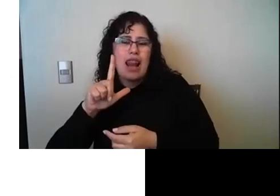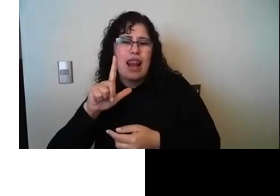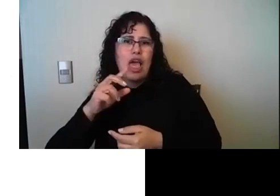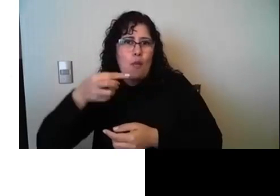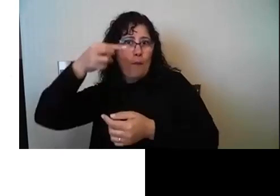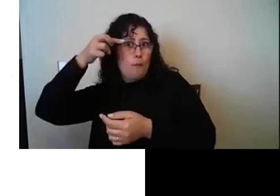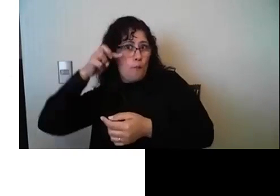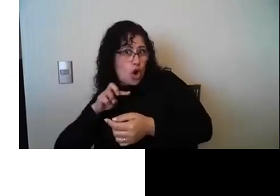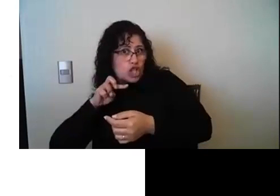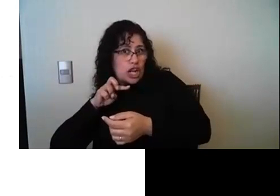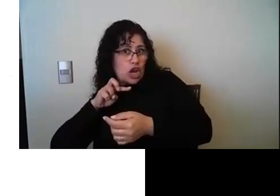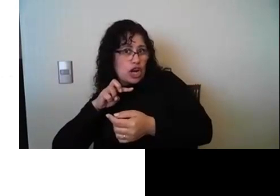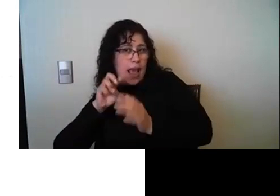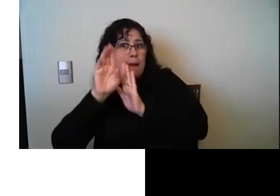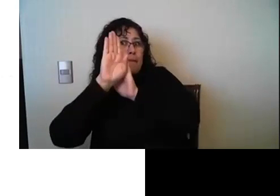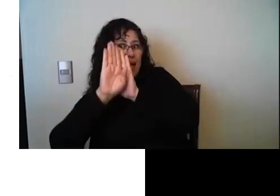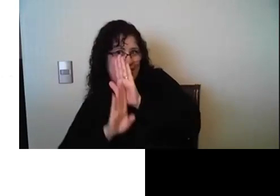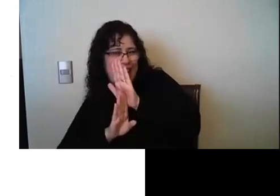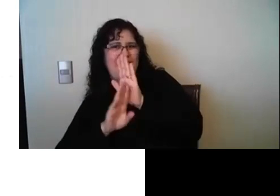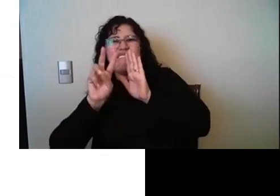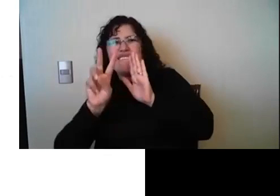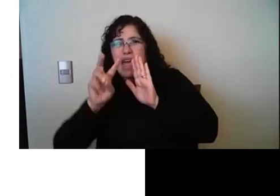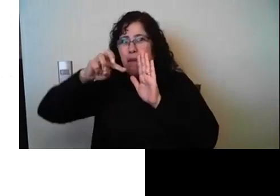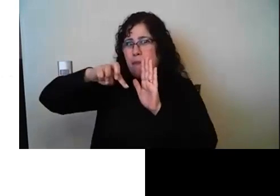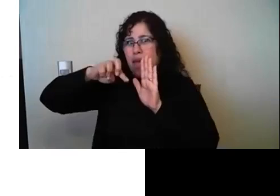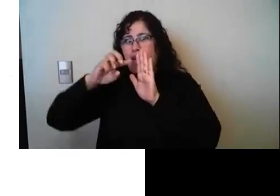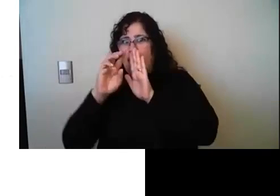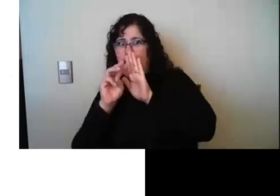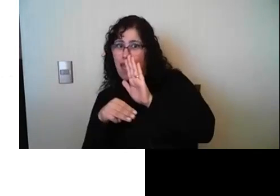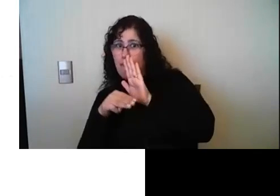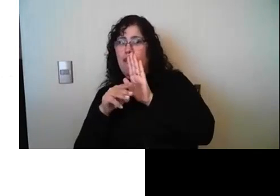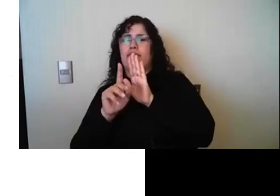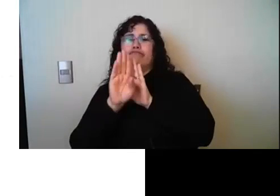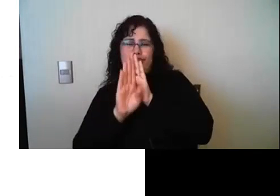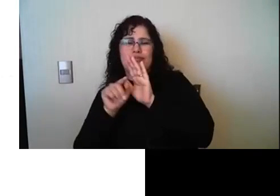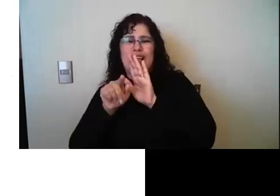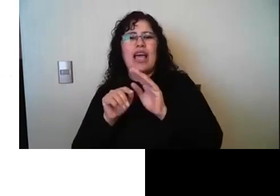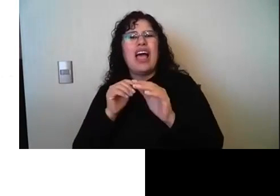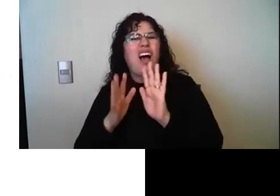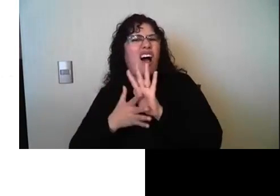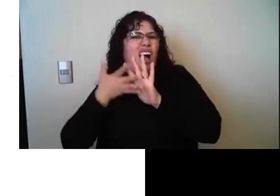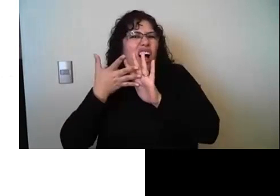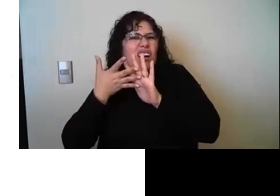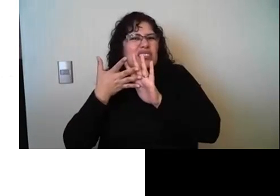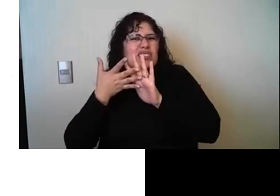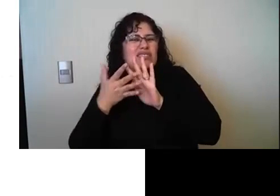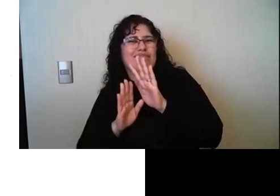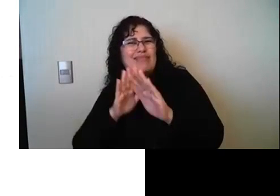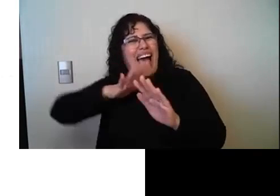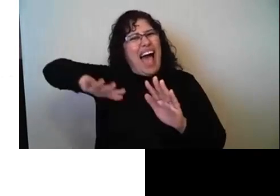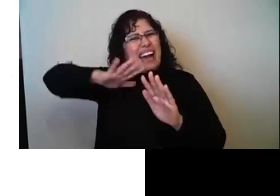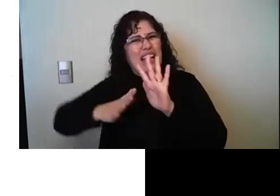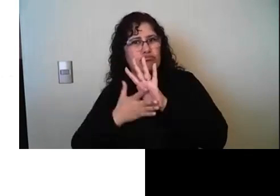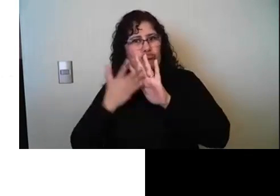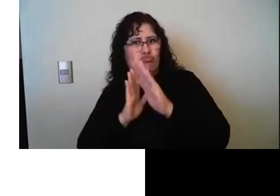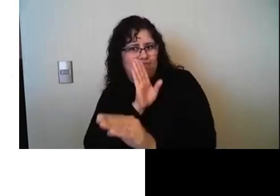posterior y medial, ventro-posterior-medial, que va hacia el área sensitiva. Eso ya es conocido por